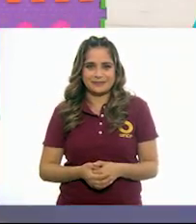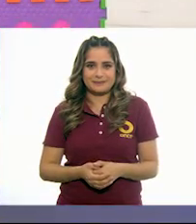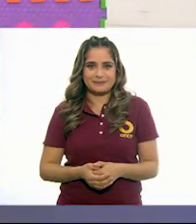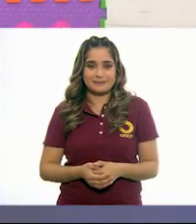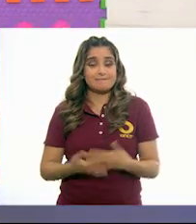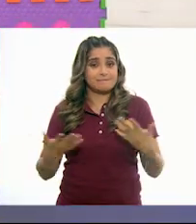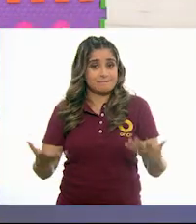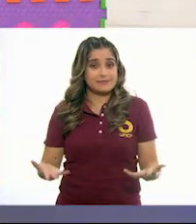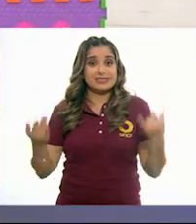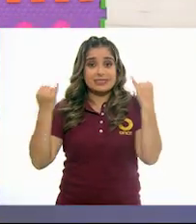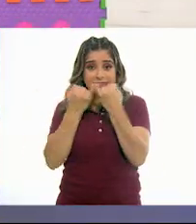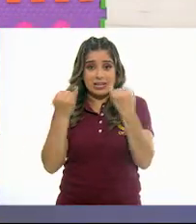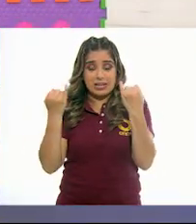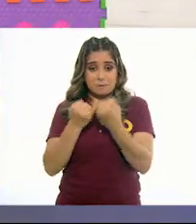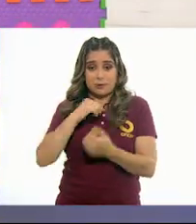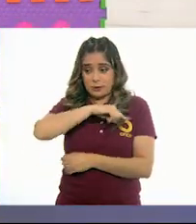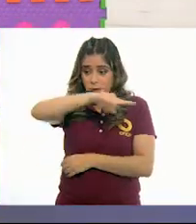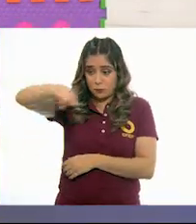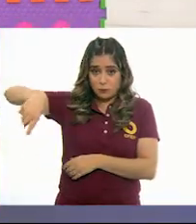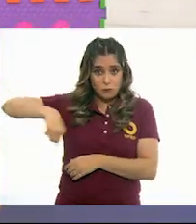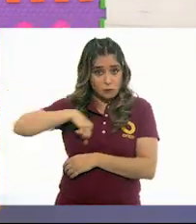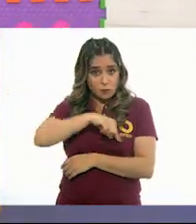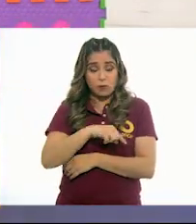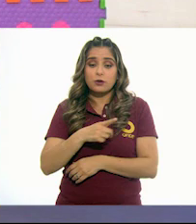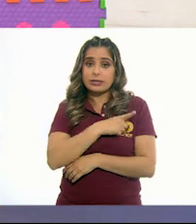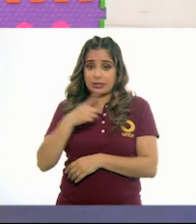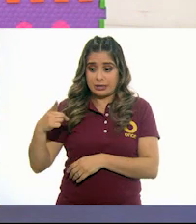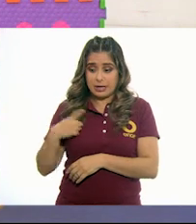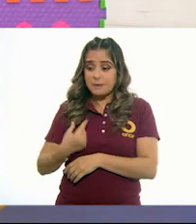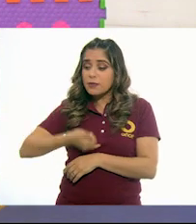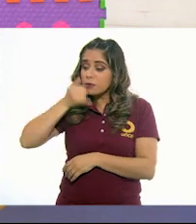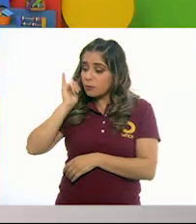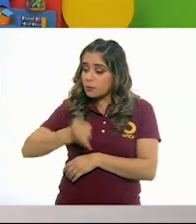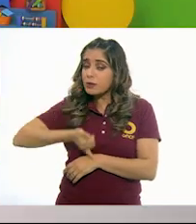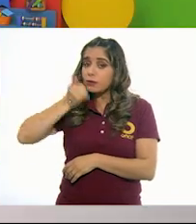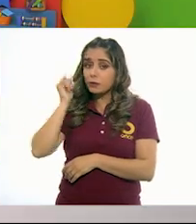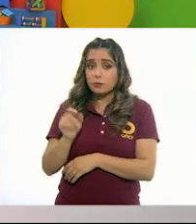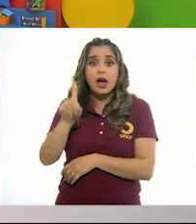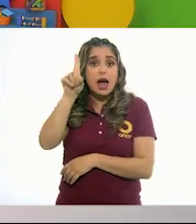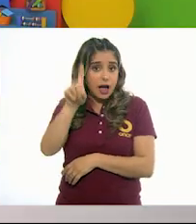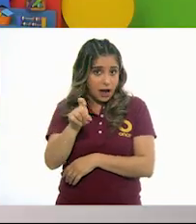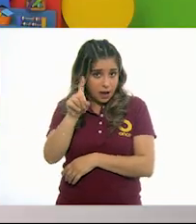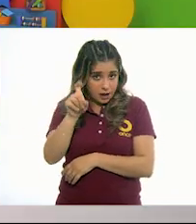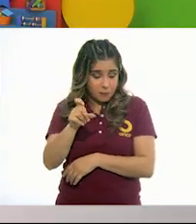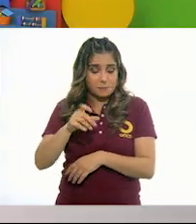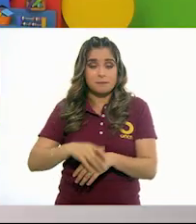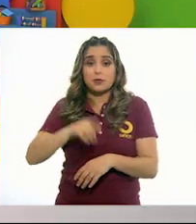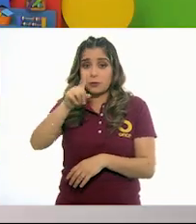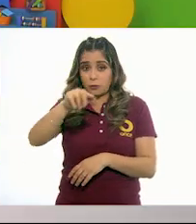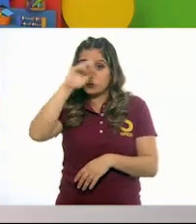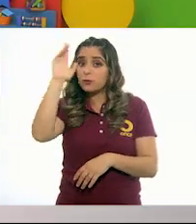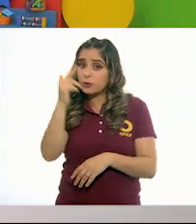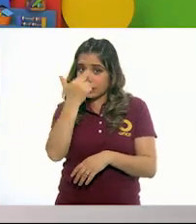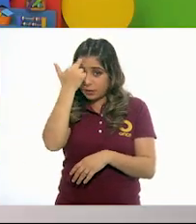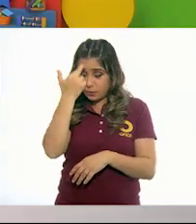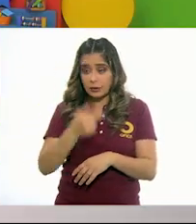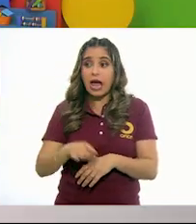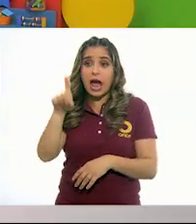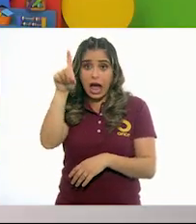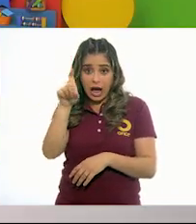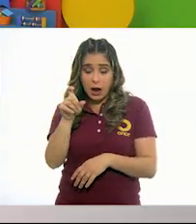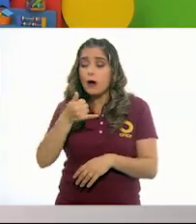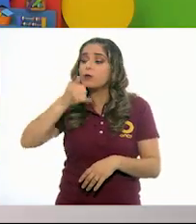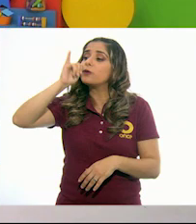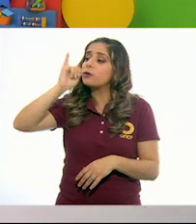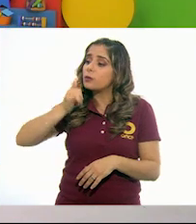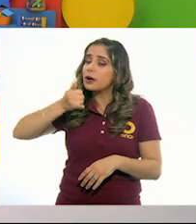Y también los vikingos se mantienen hidratados, ¿verdad, Hapsiri? Así es. Recuerda que es muy importante tomar